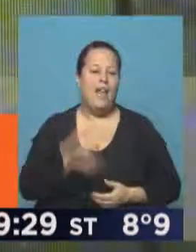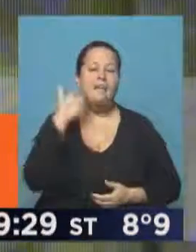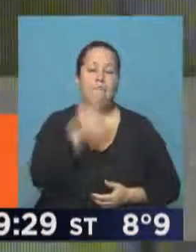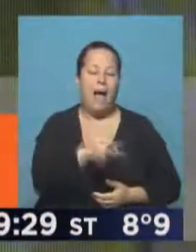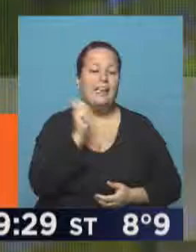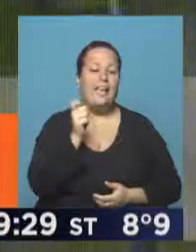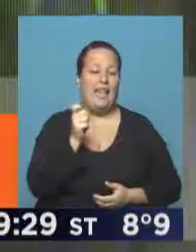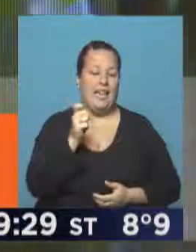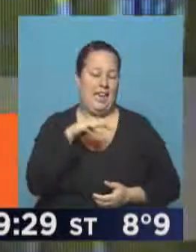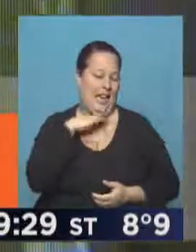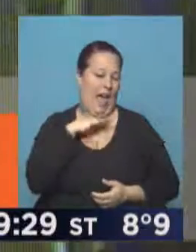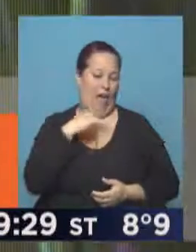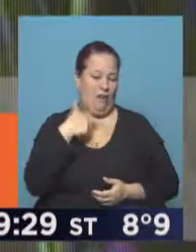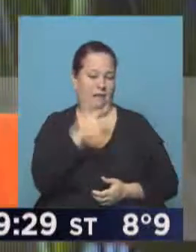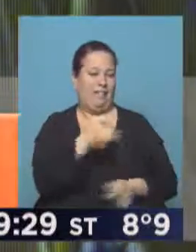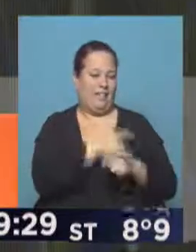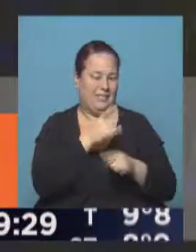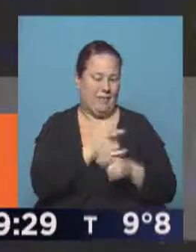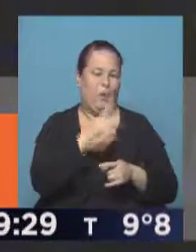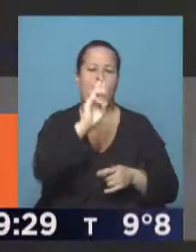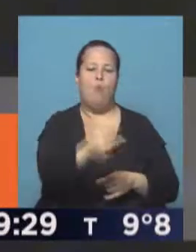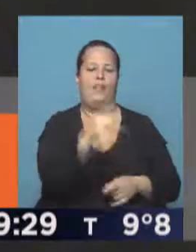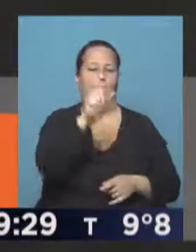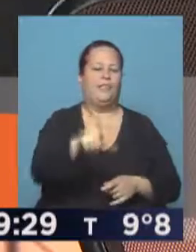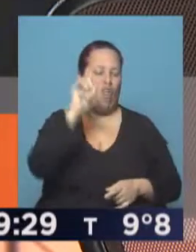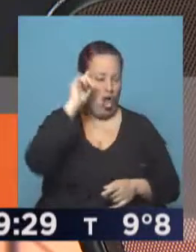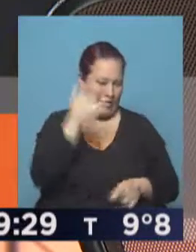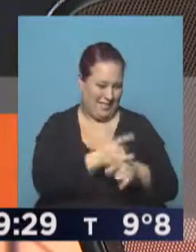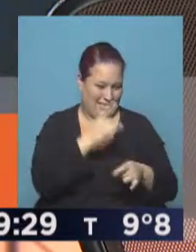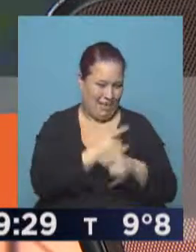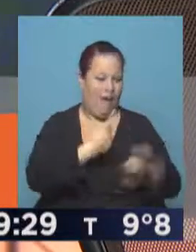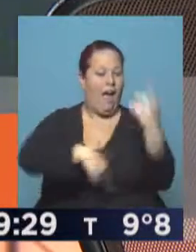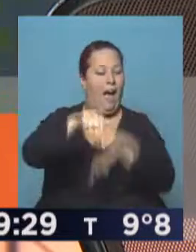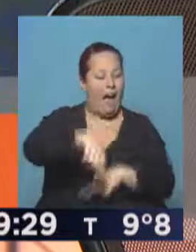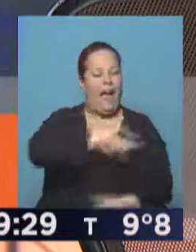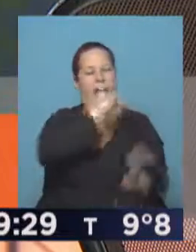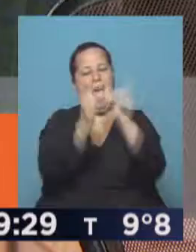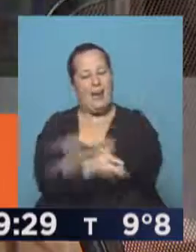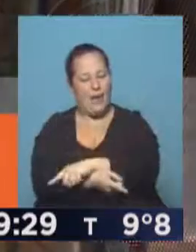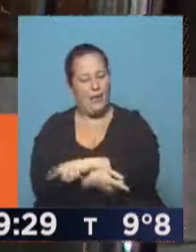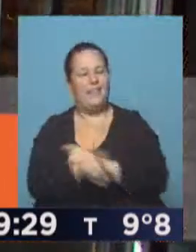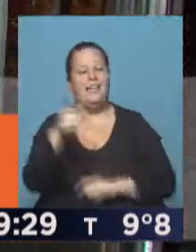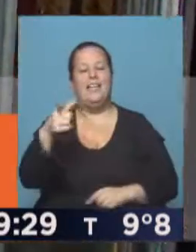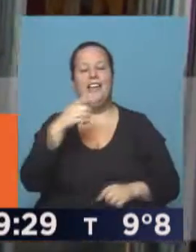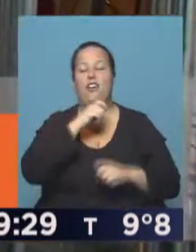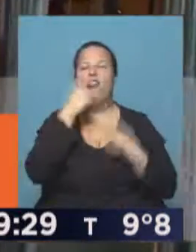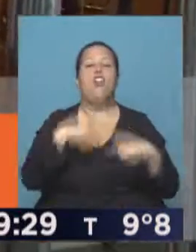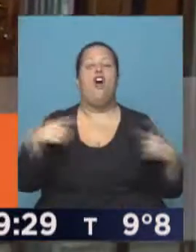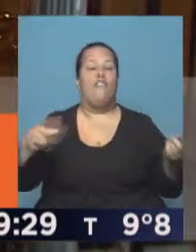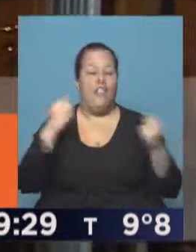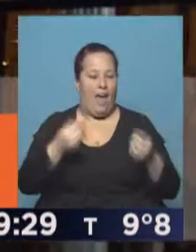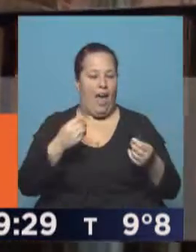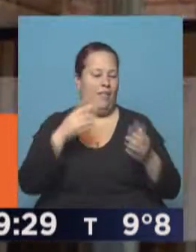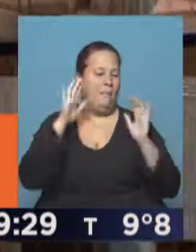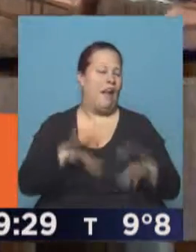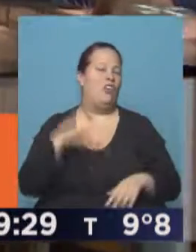mata es el delincuente y el muerto es el inocente. Y acá, precisamente, si fue la gran noticia y conmovió tanto a